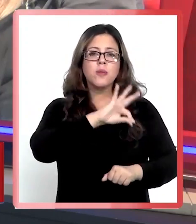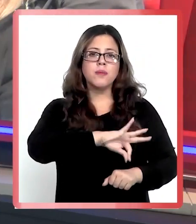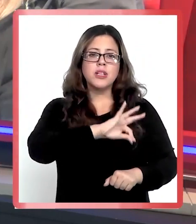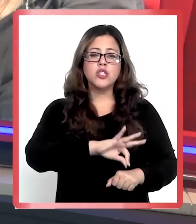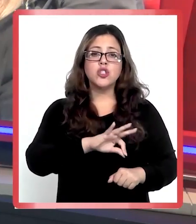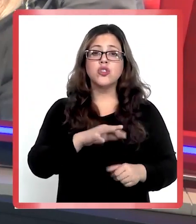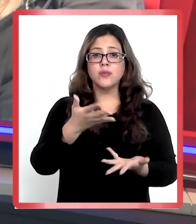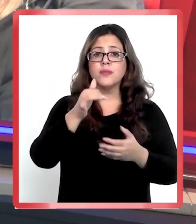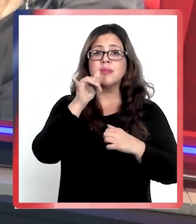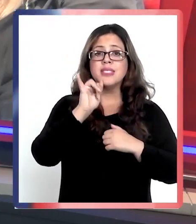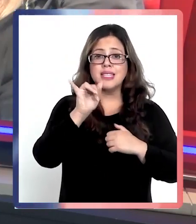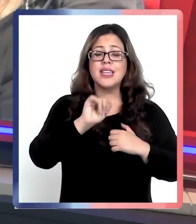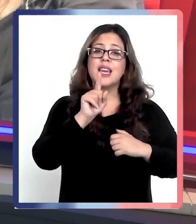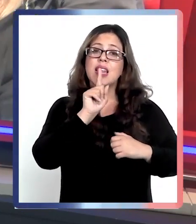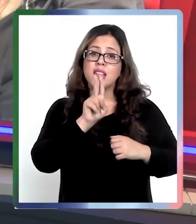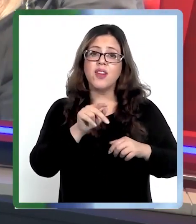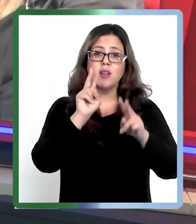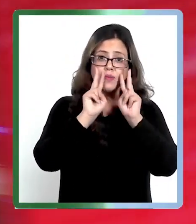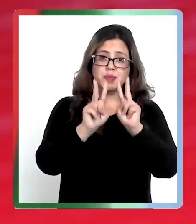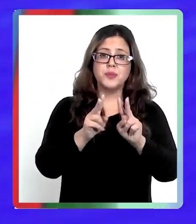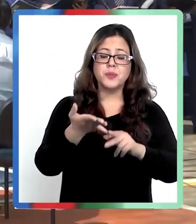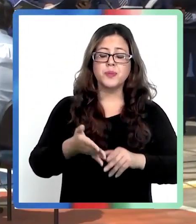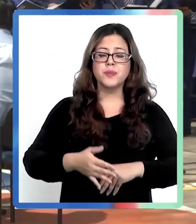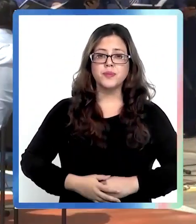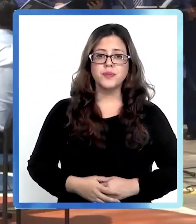las pensiones, y Quique TV con esta nota.